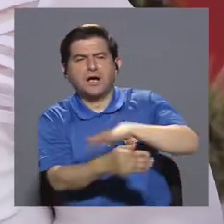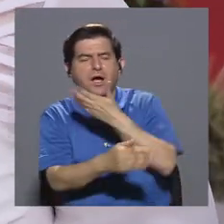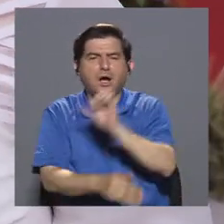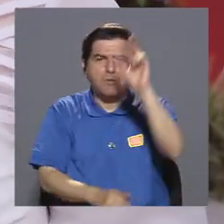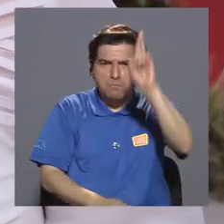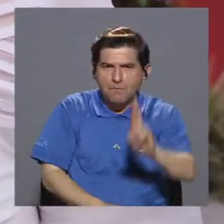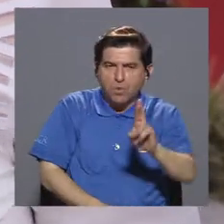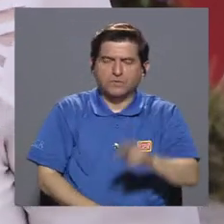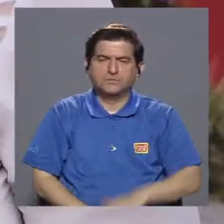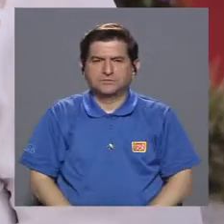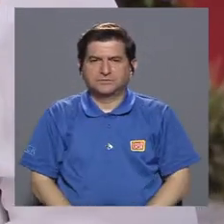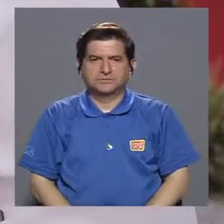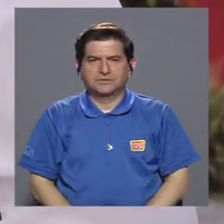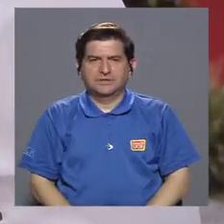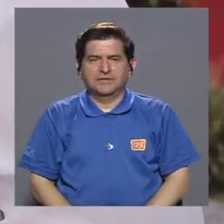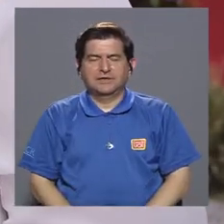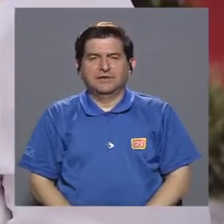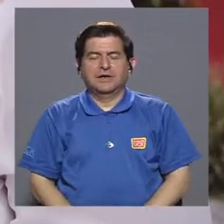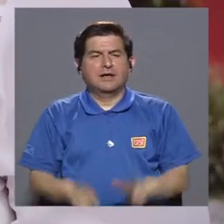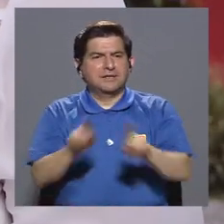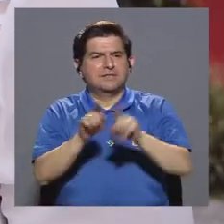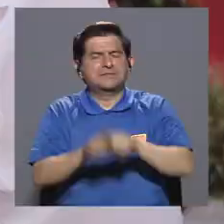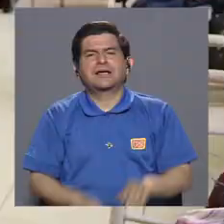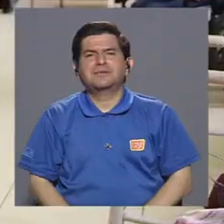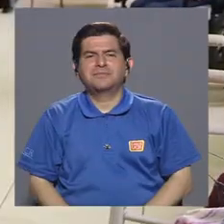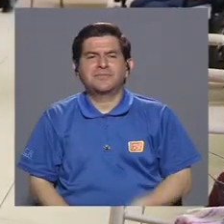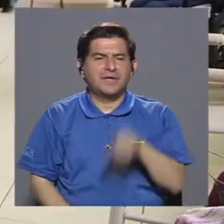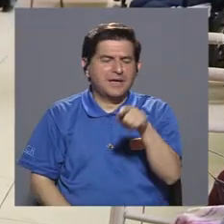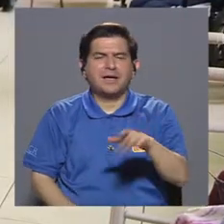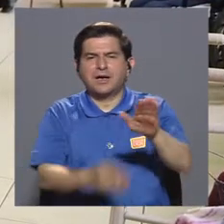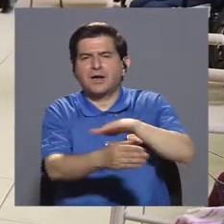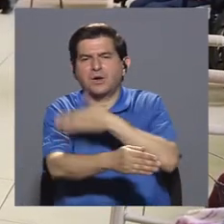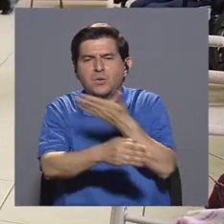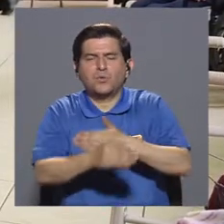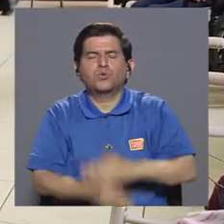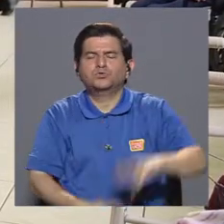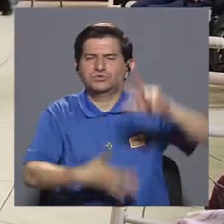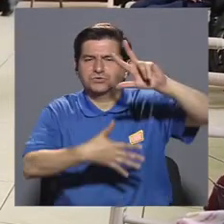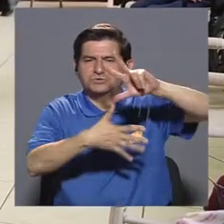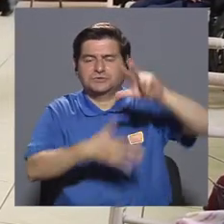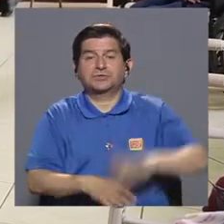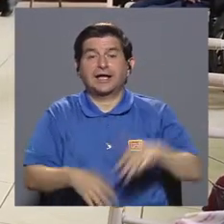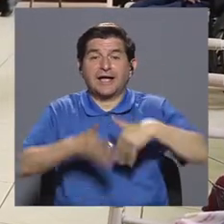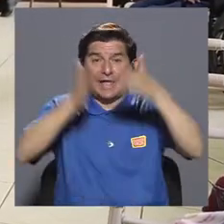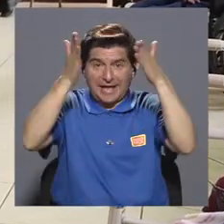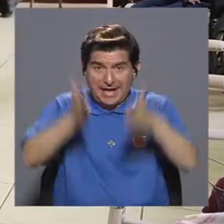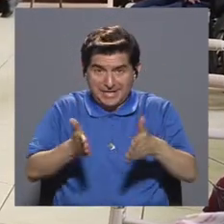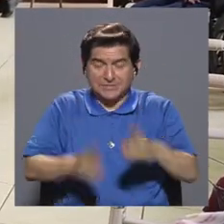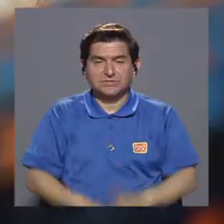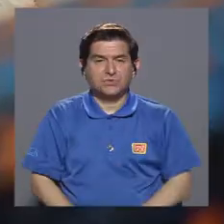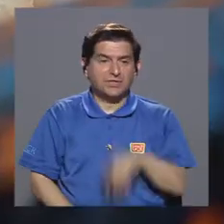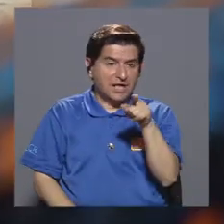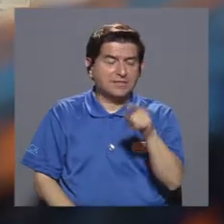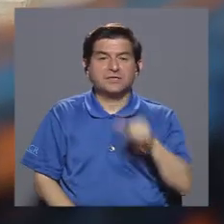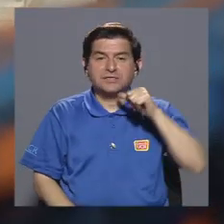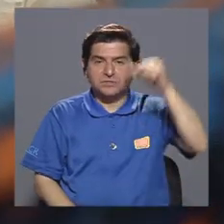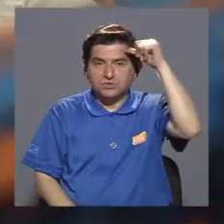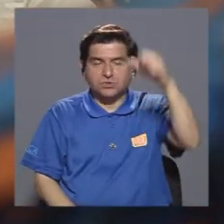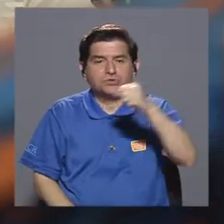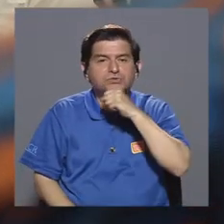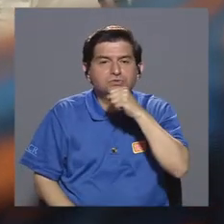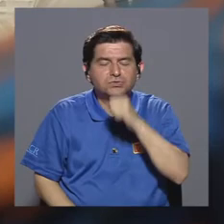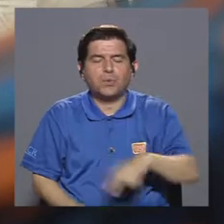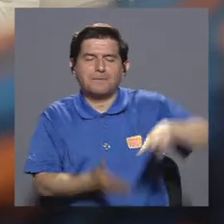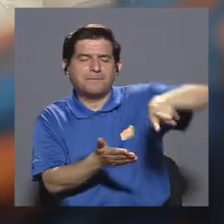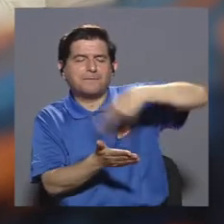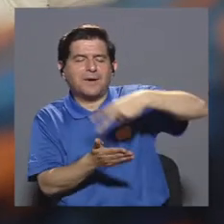música costarricense, repertorio latinoamericano. Los estudiantes pusieron a estos